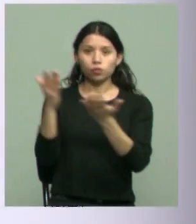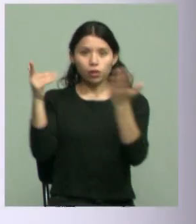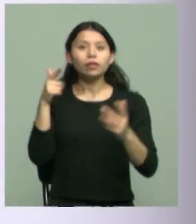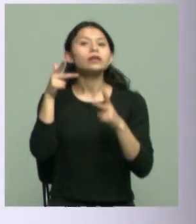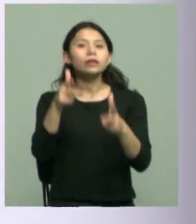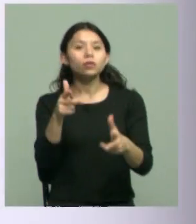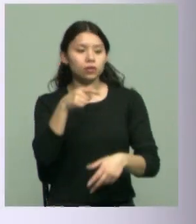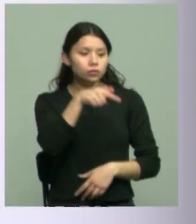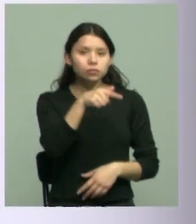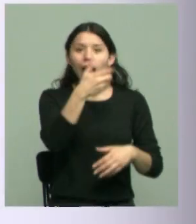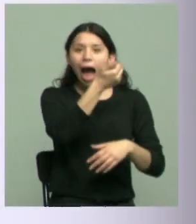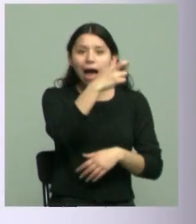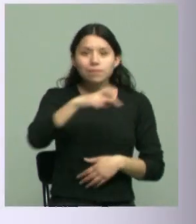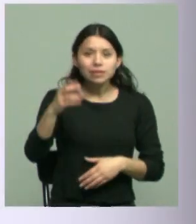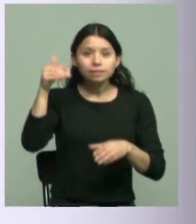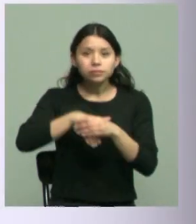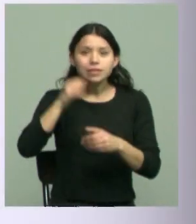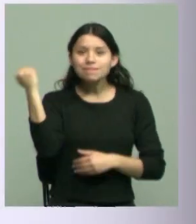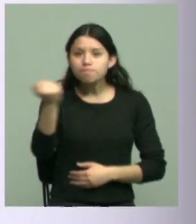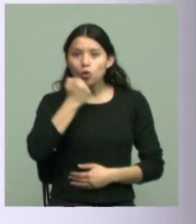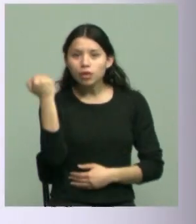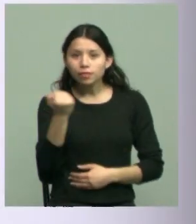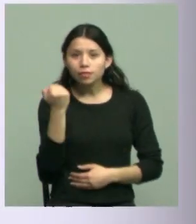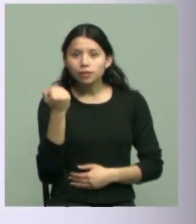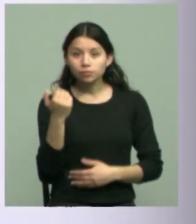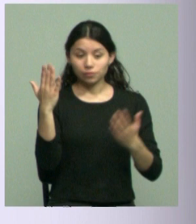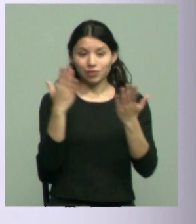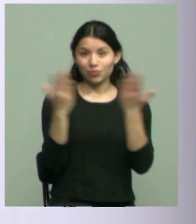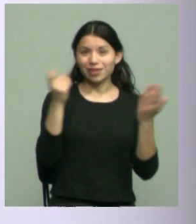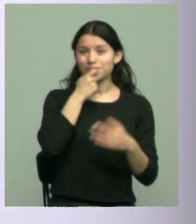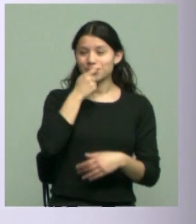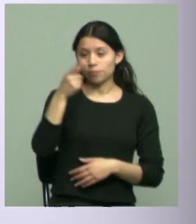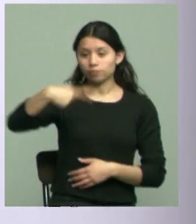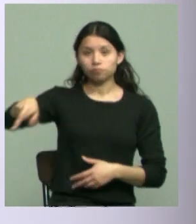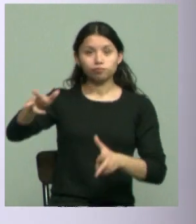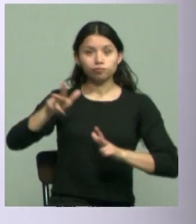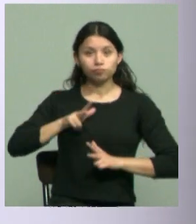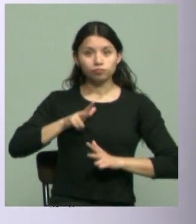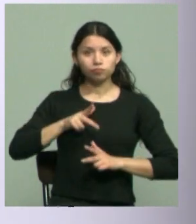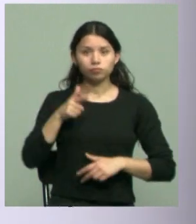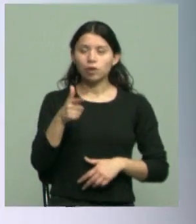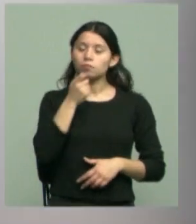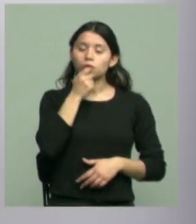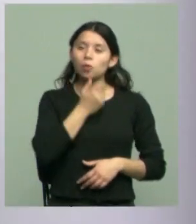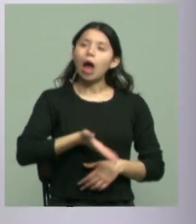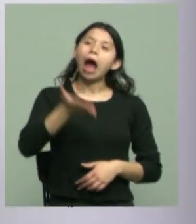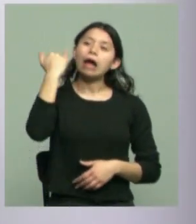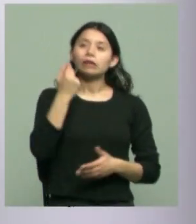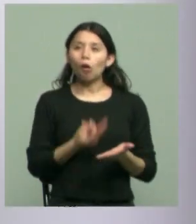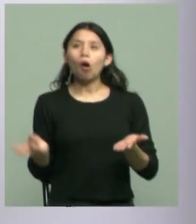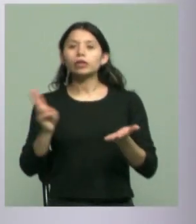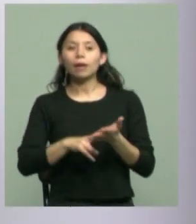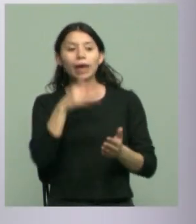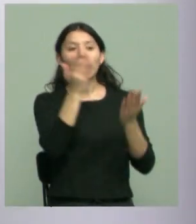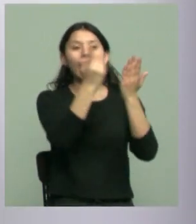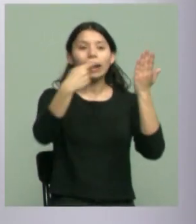del 70% de nuestros estudiantes asegura que, si pudiera volver en el tiempo, elegiría la misma carrera en la Cuyo. Estos